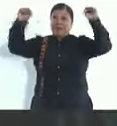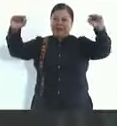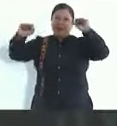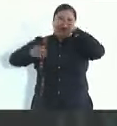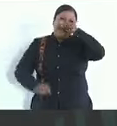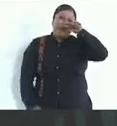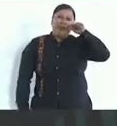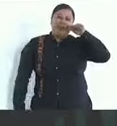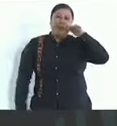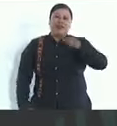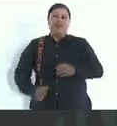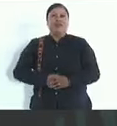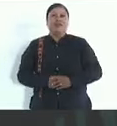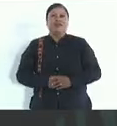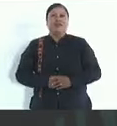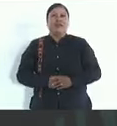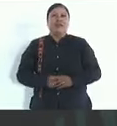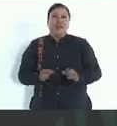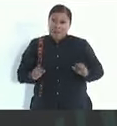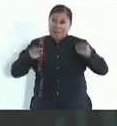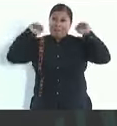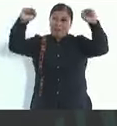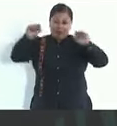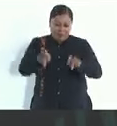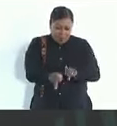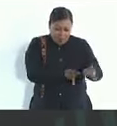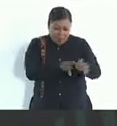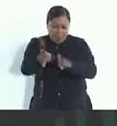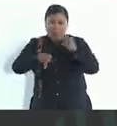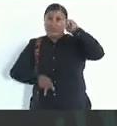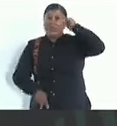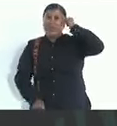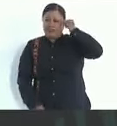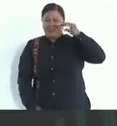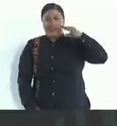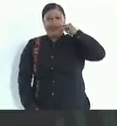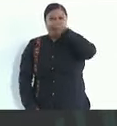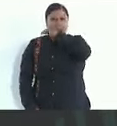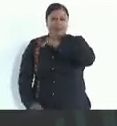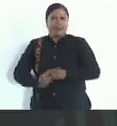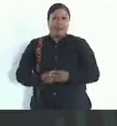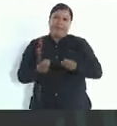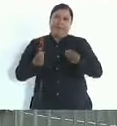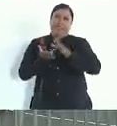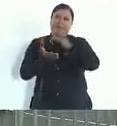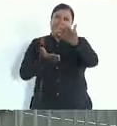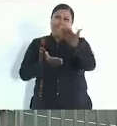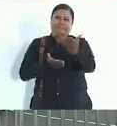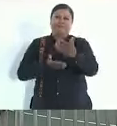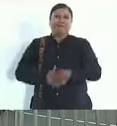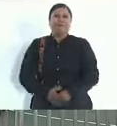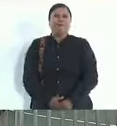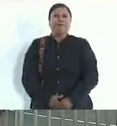Juárez! ¡Viva! ¡Vivan los pueblos indígenas y afromexicanos! ¡Viva! Muchas gracias.